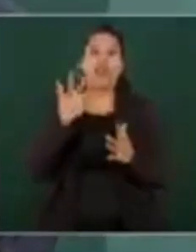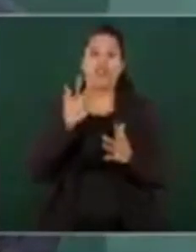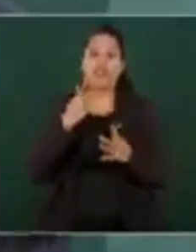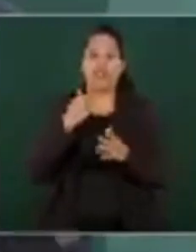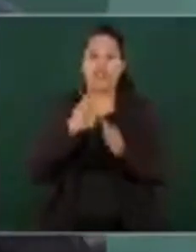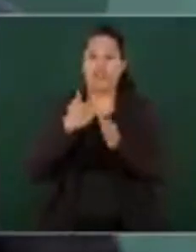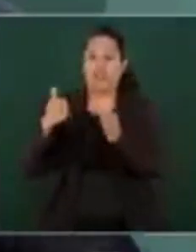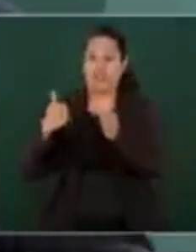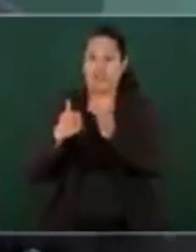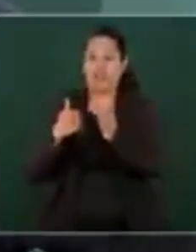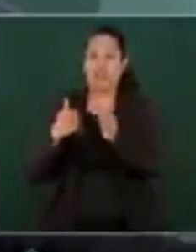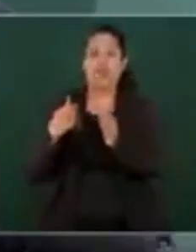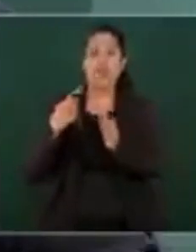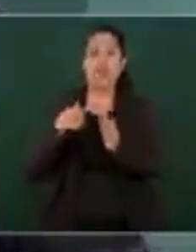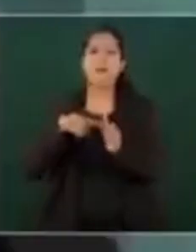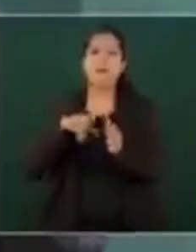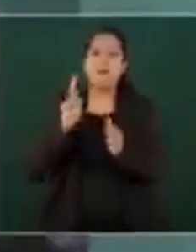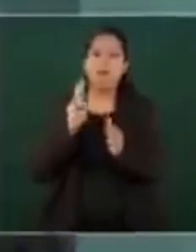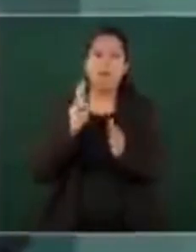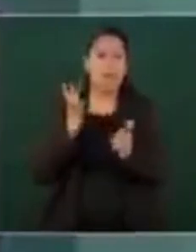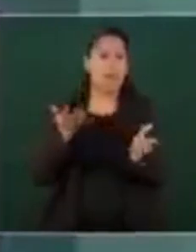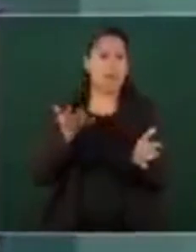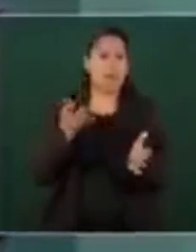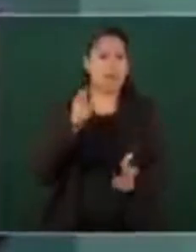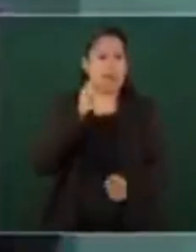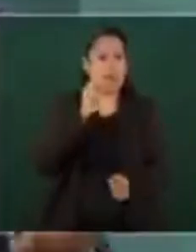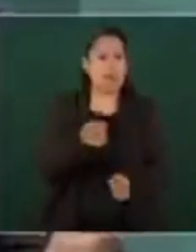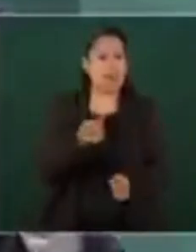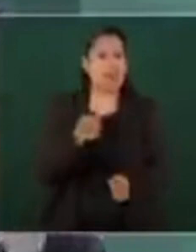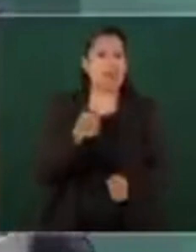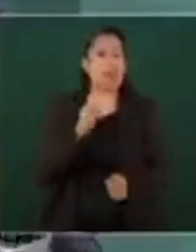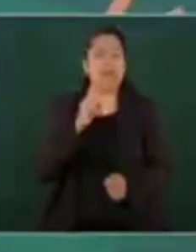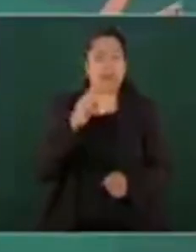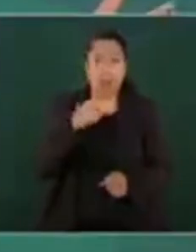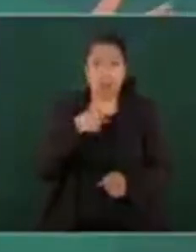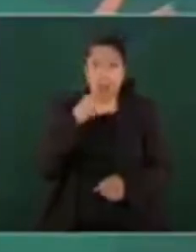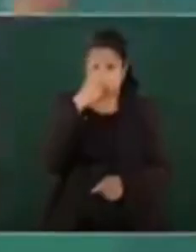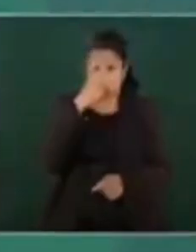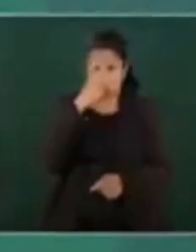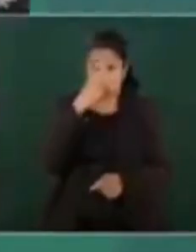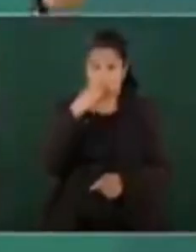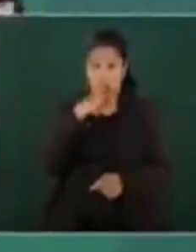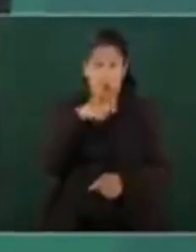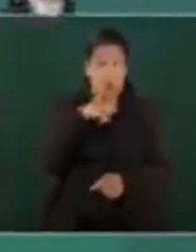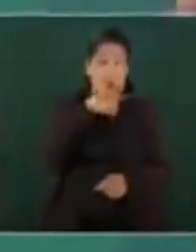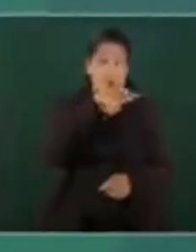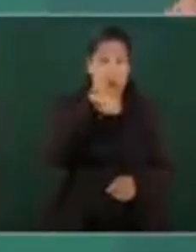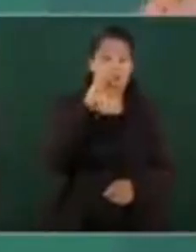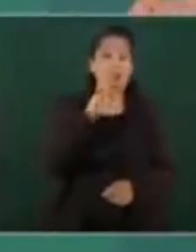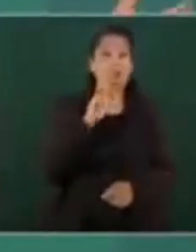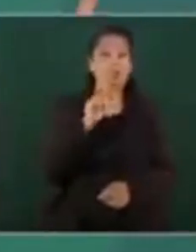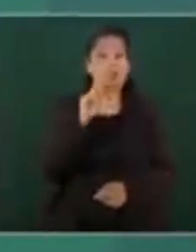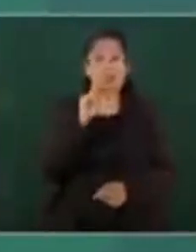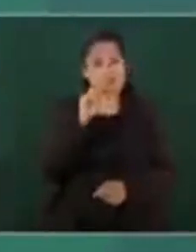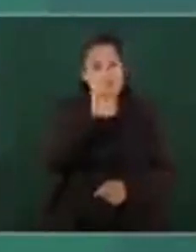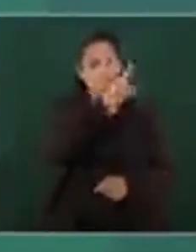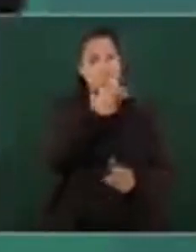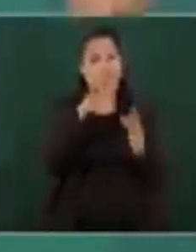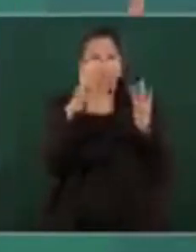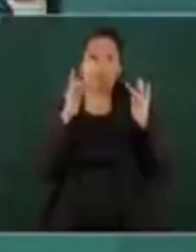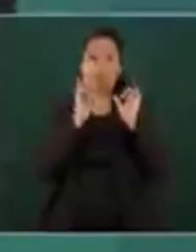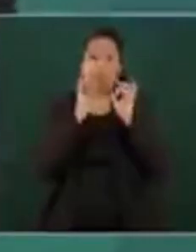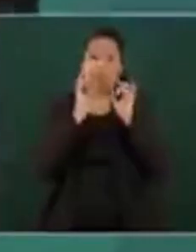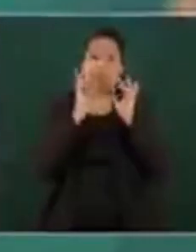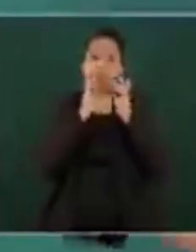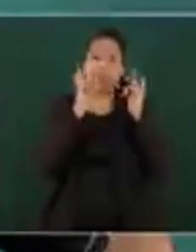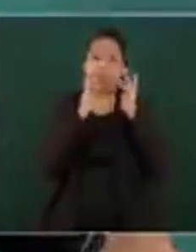y ahora no solo lo digo yo, lo dice lamentablemente un expresidente de Francia. Digo